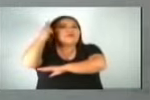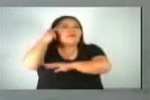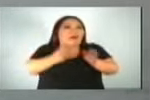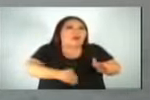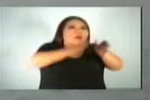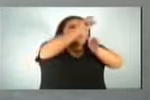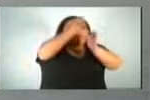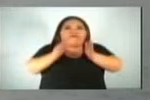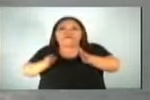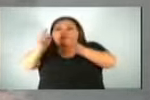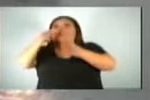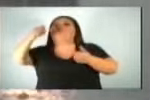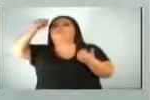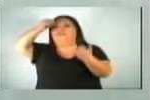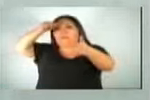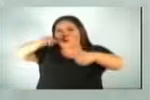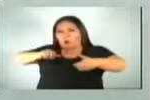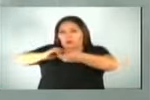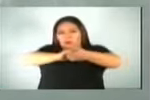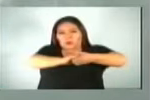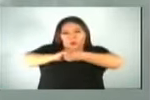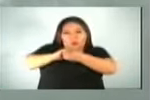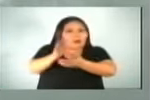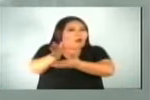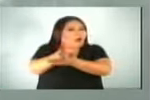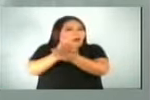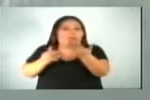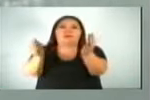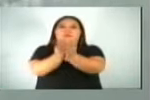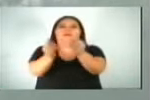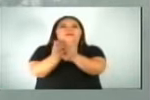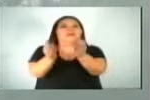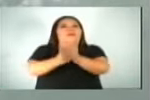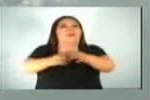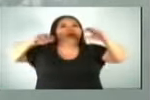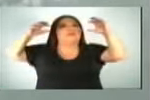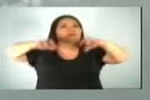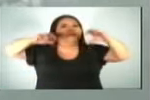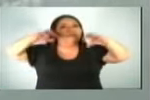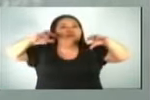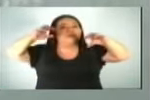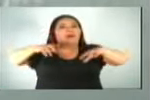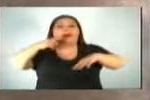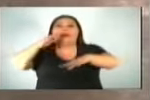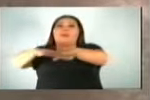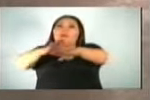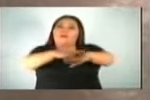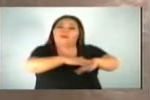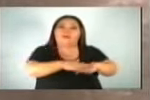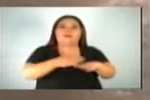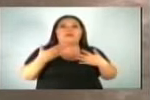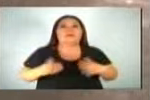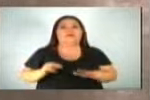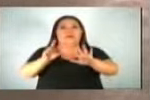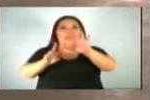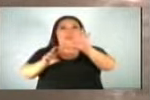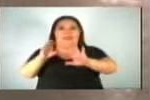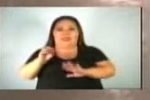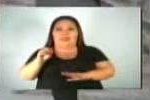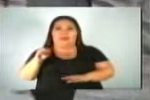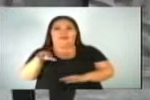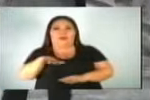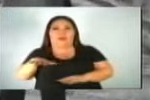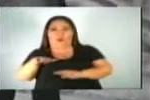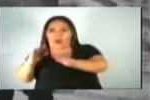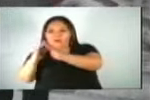trabajando estrechamente para poderle hacer frente a esta situación climática. Las autoridades han anunciado que son más de 70 albergues habilitados a